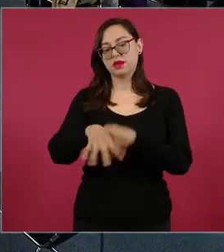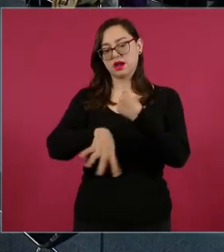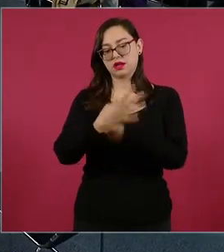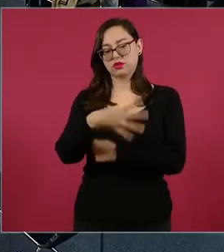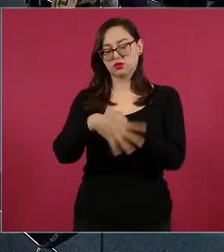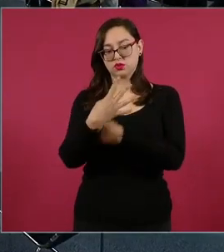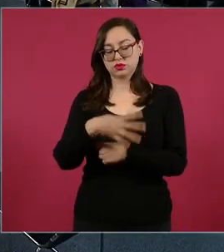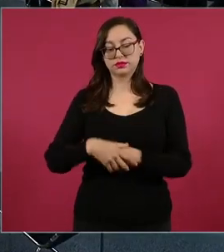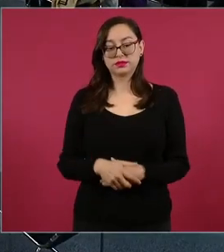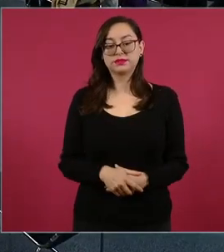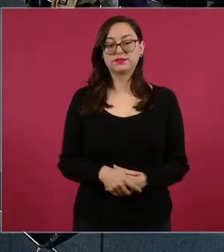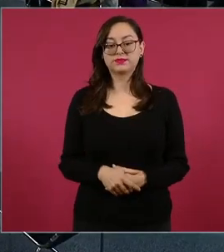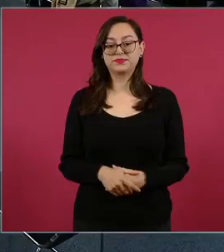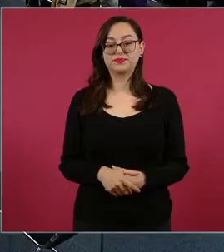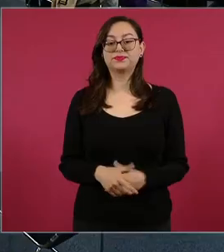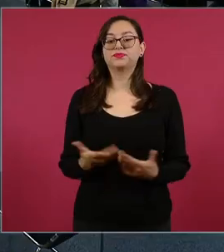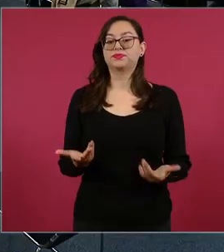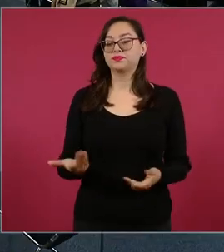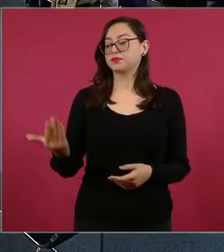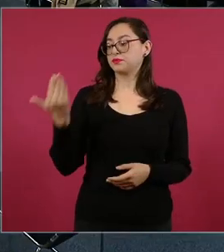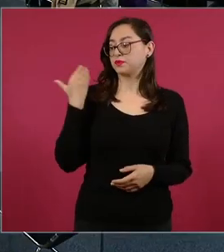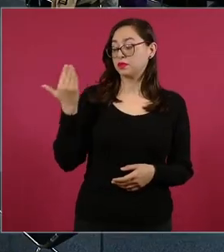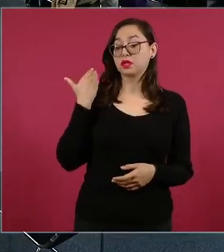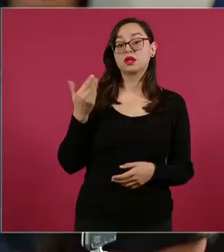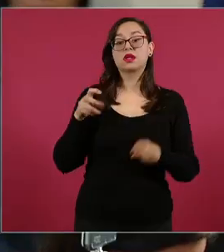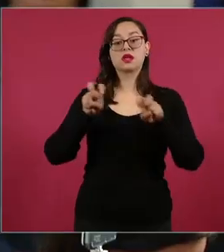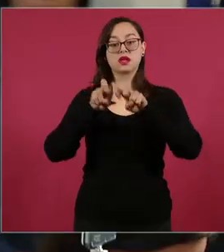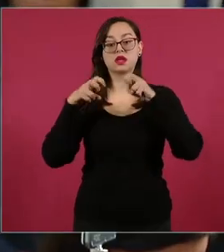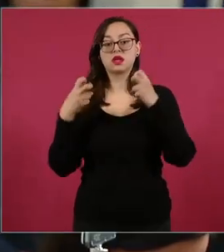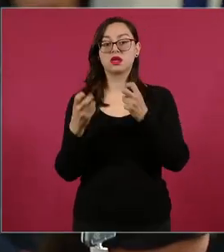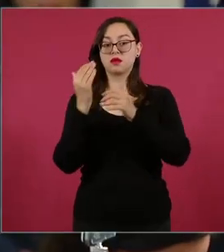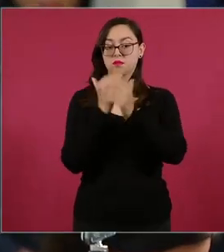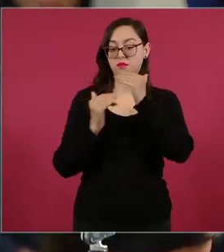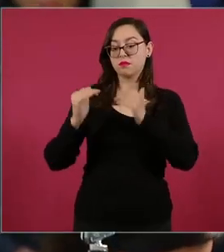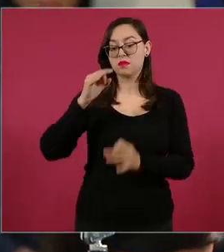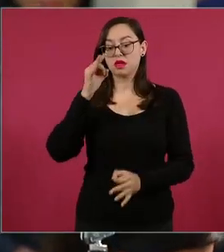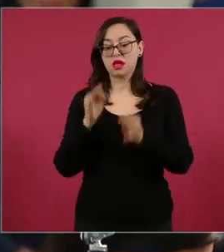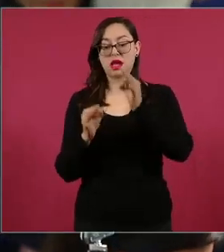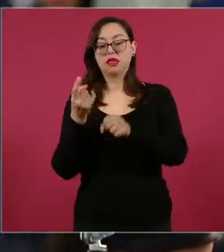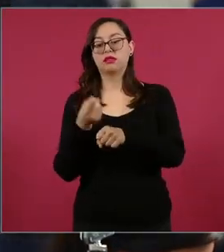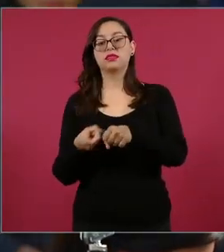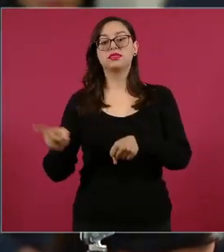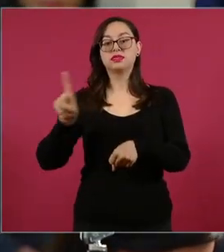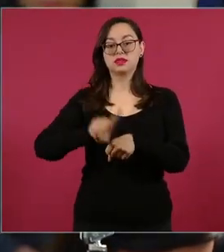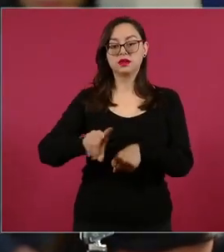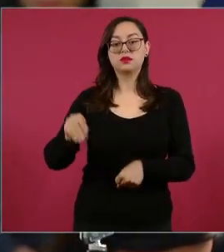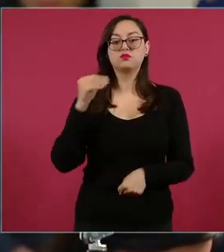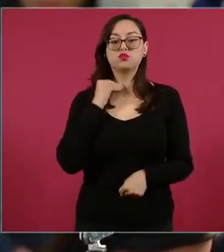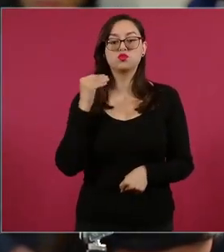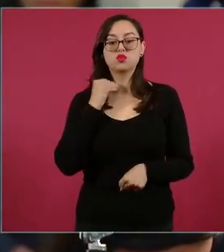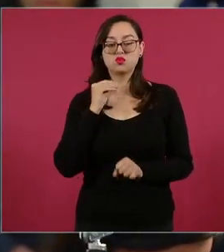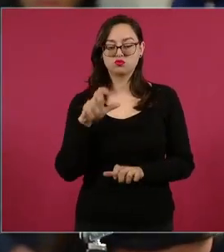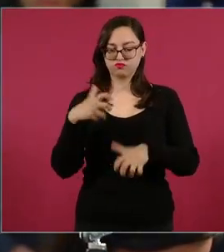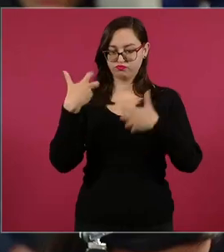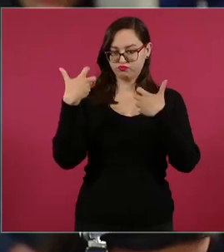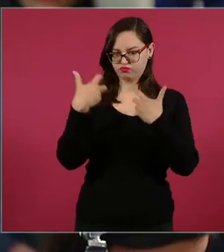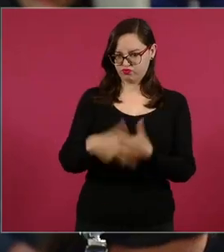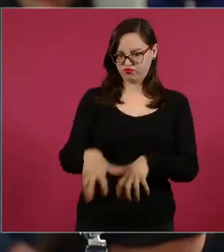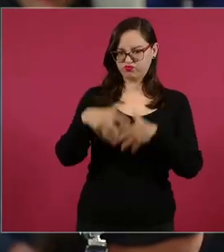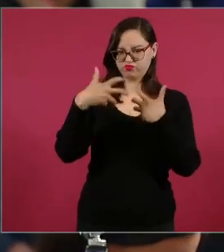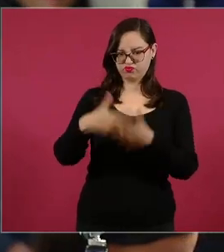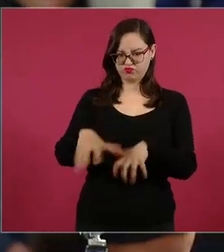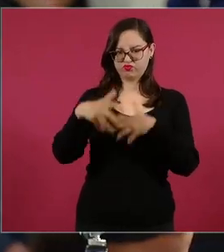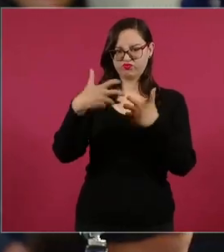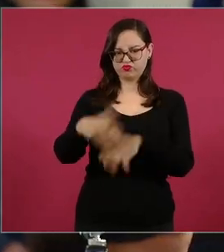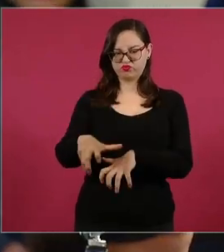presidente, en días pasados, magistrados y jueces, en el marco del Día del Abogado, se manifestaron para